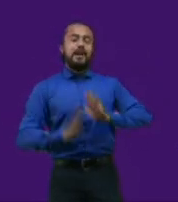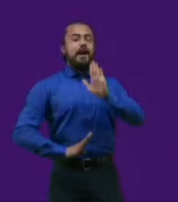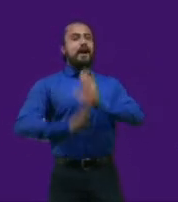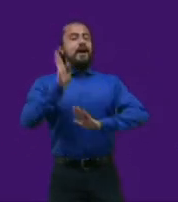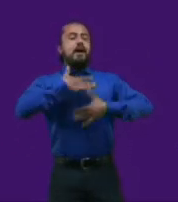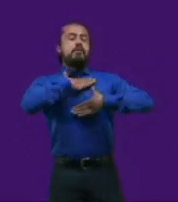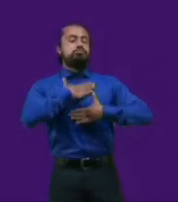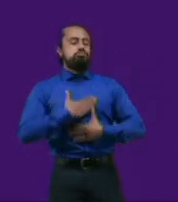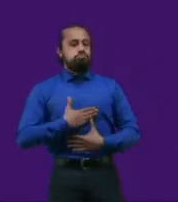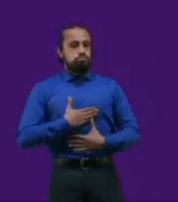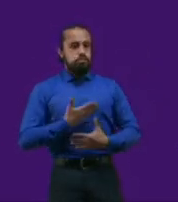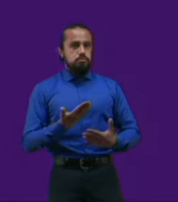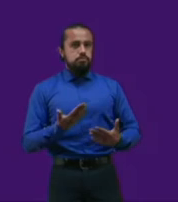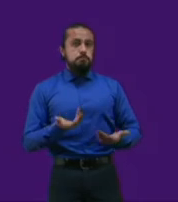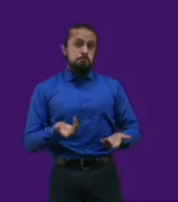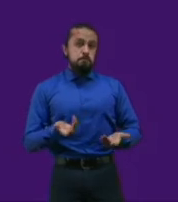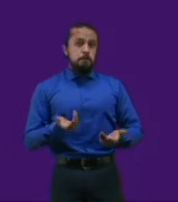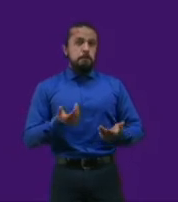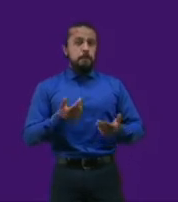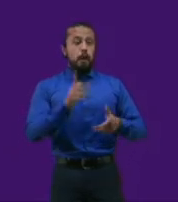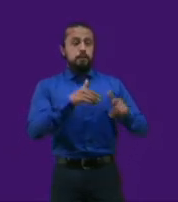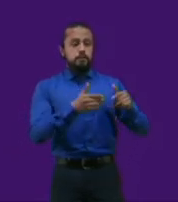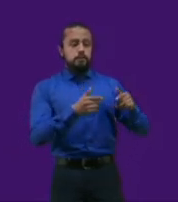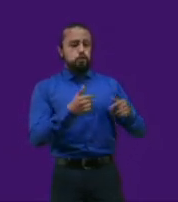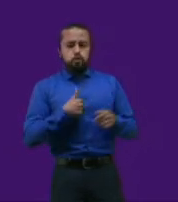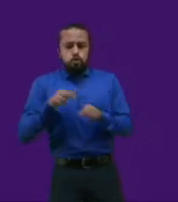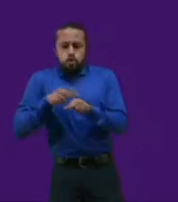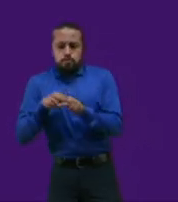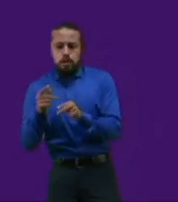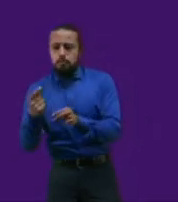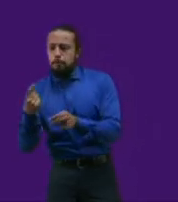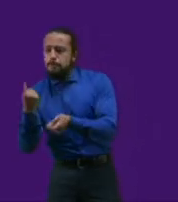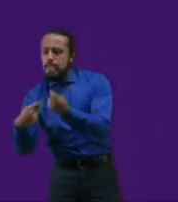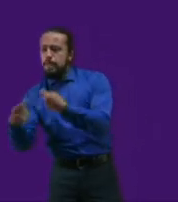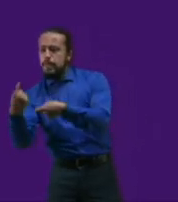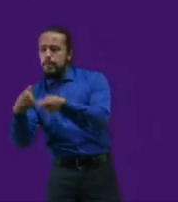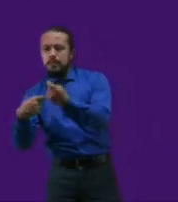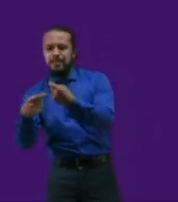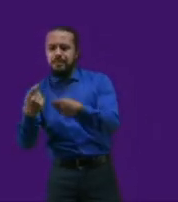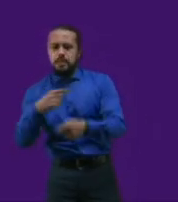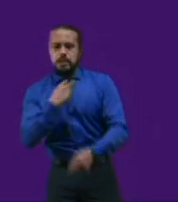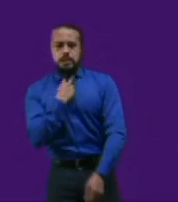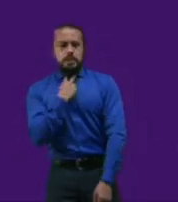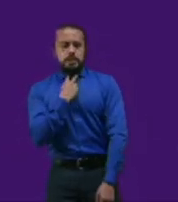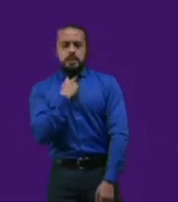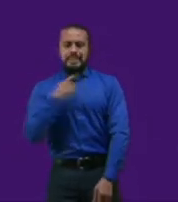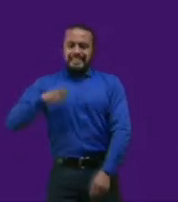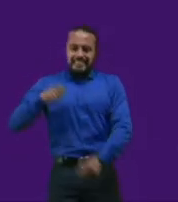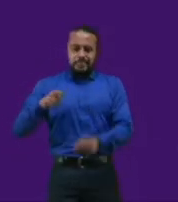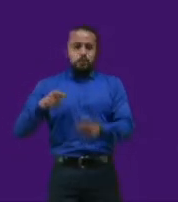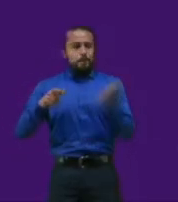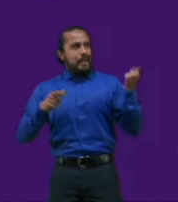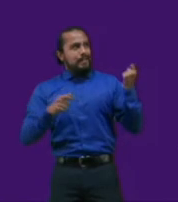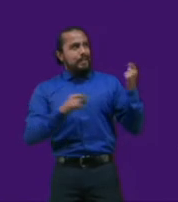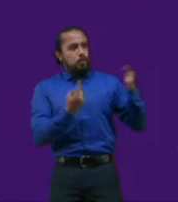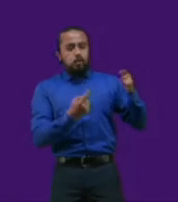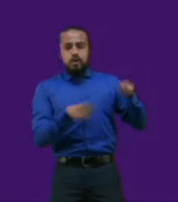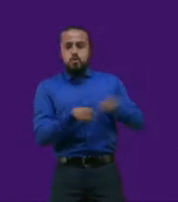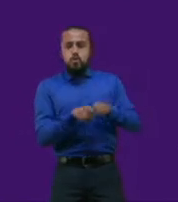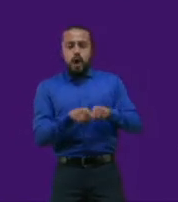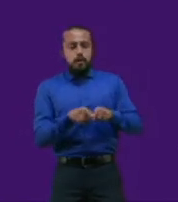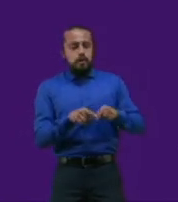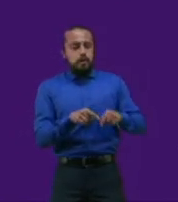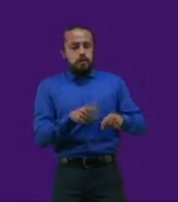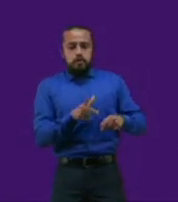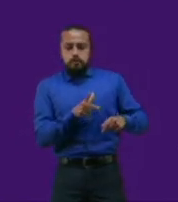levantando inversión es porque no te da la caja normal, o sea, digamos que no te está dando el mercado. Y eso, pues digamos que hay muchas